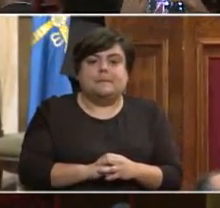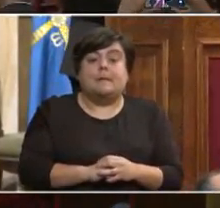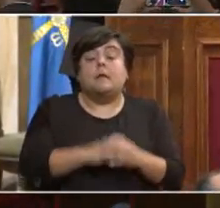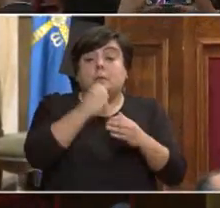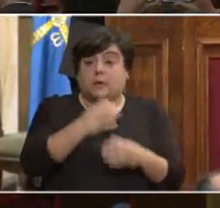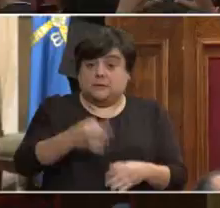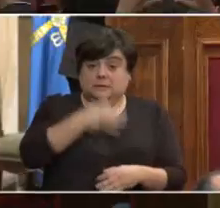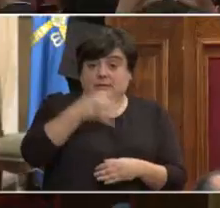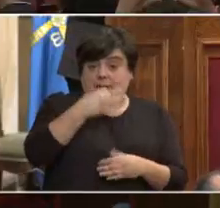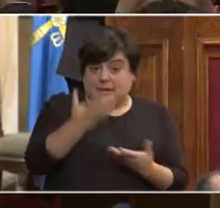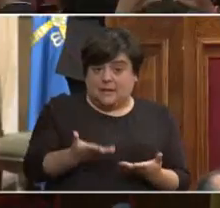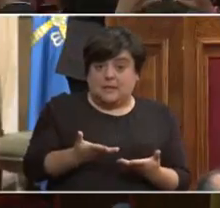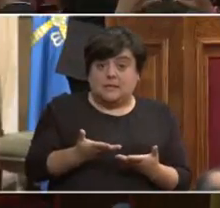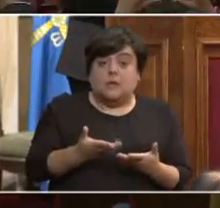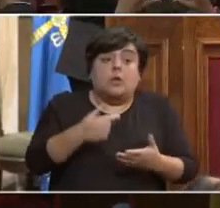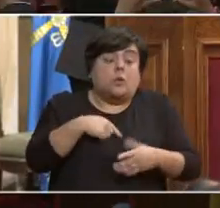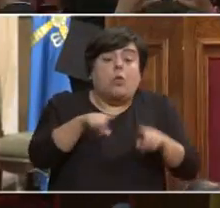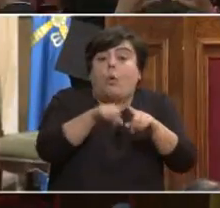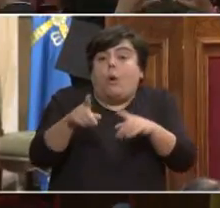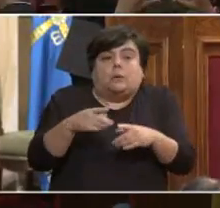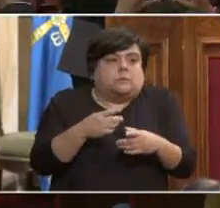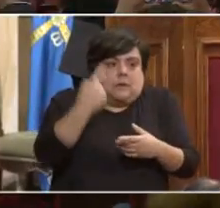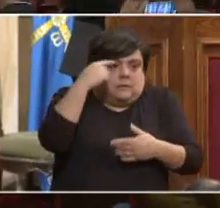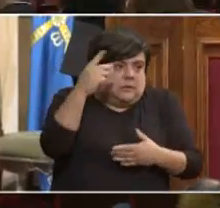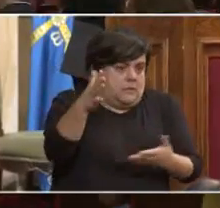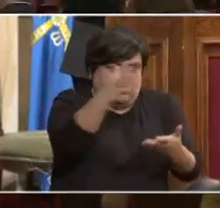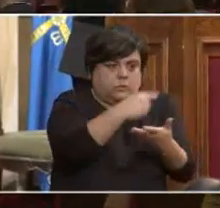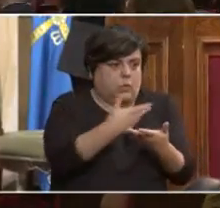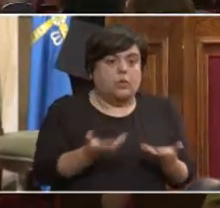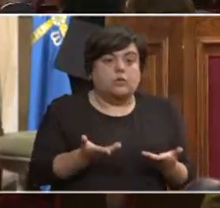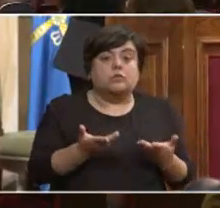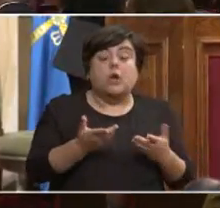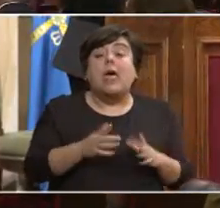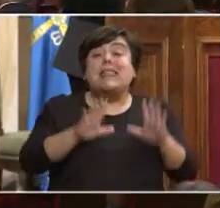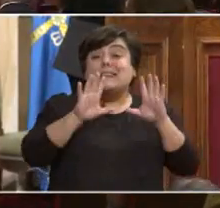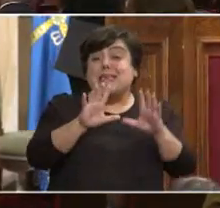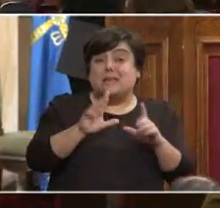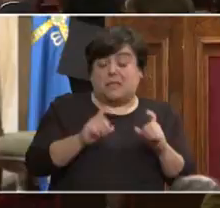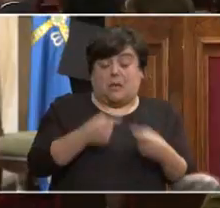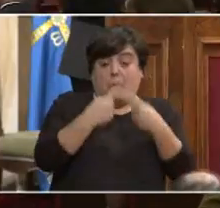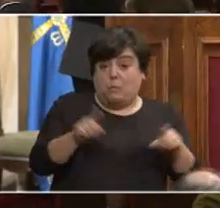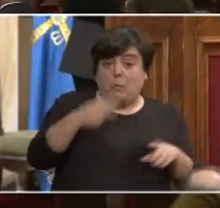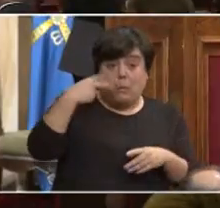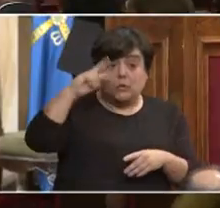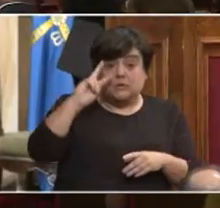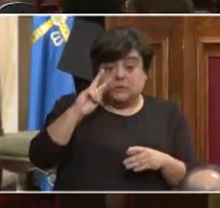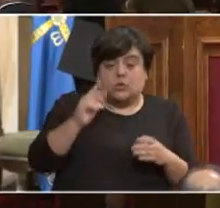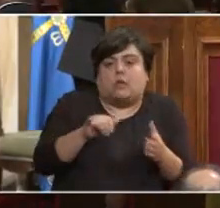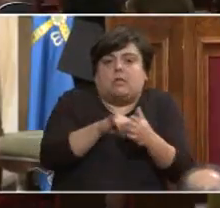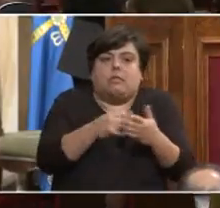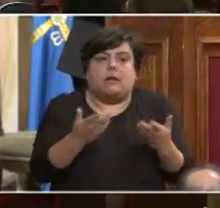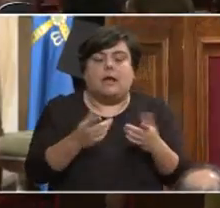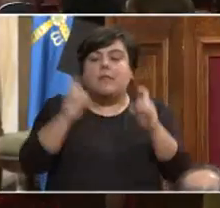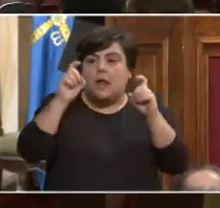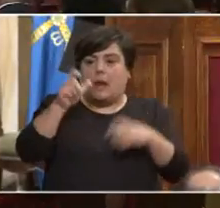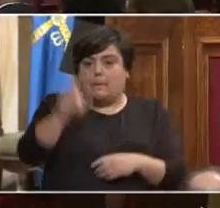Buenas tardes. Como todo el mundo sabe a estas alturas, de cada 10 musicólogos que se acercan a la obra del célebre compositor Johann Sebastian